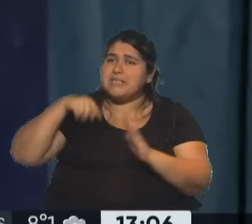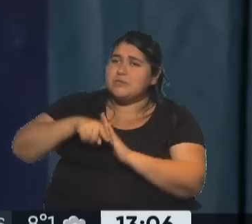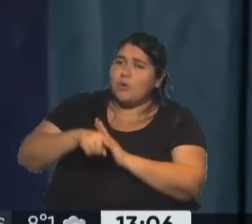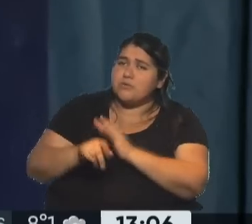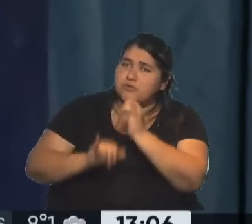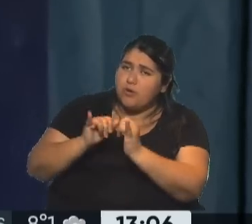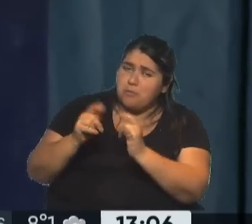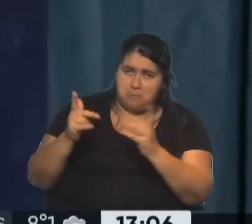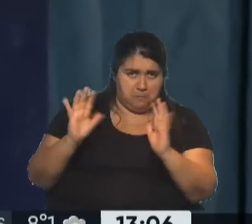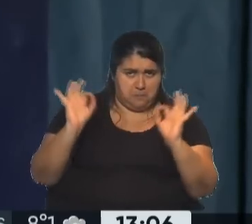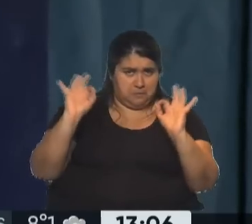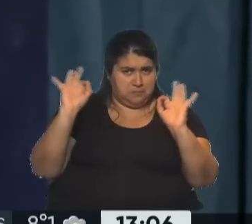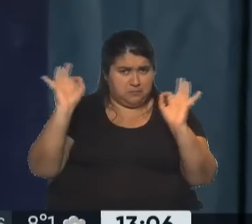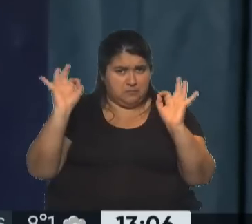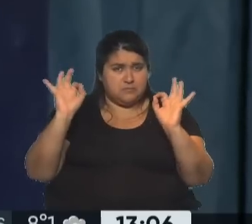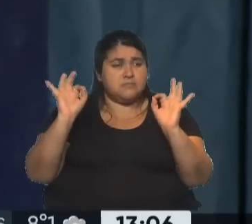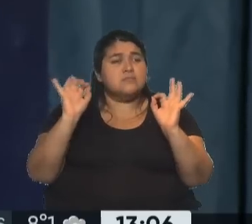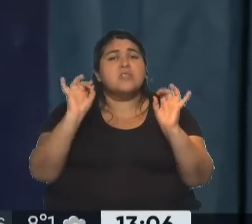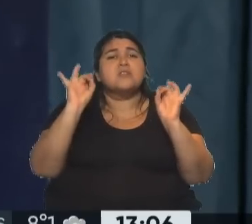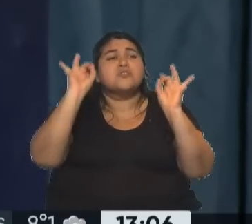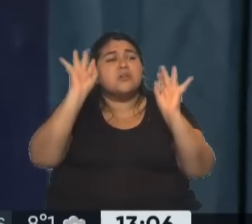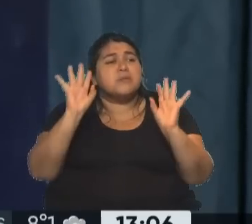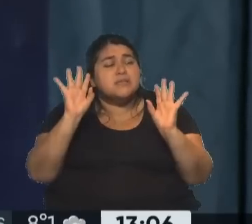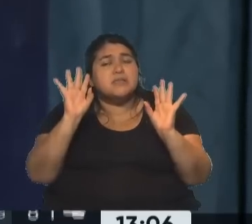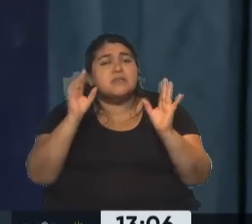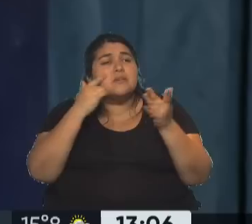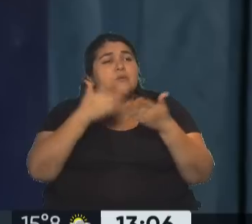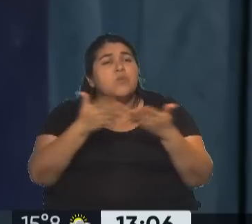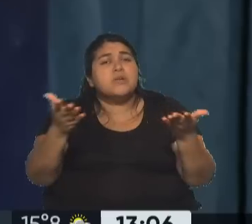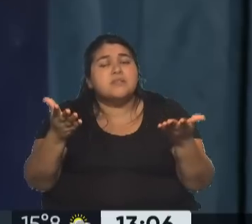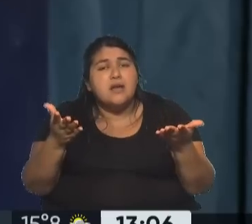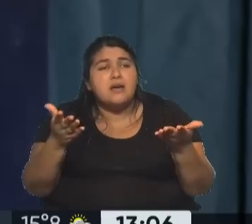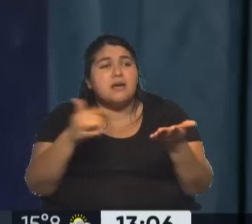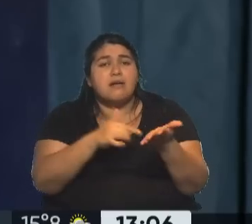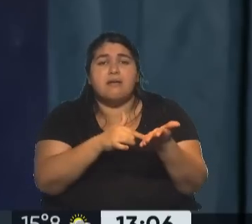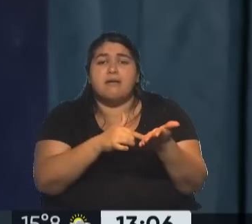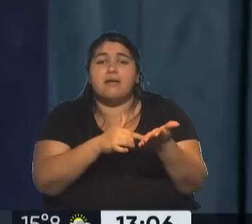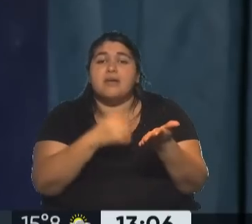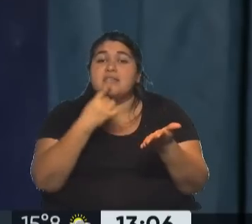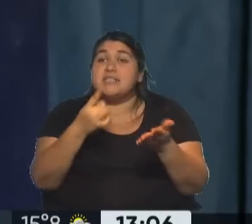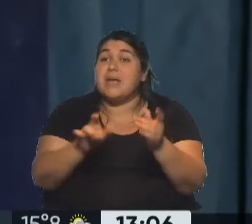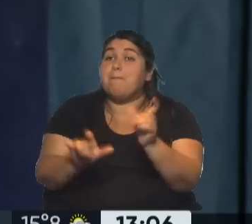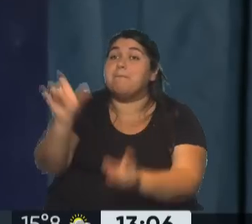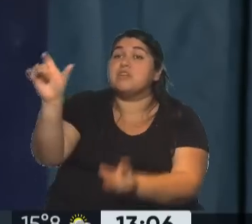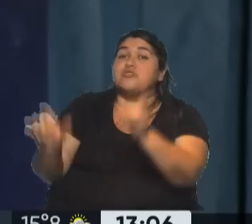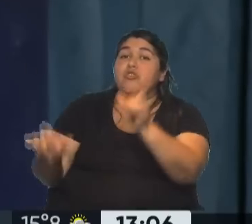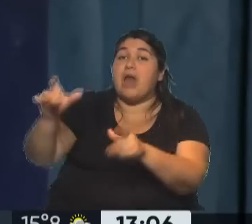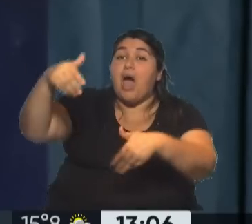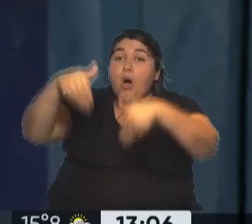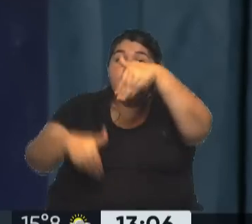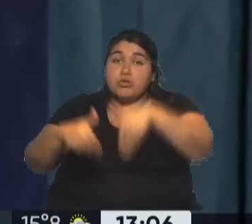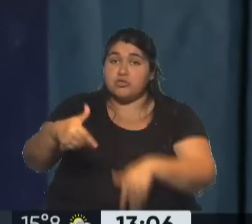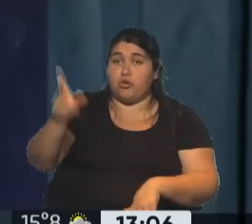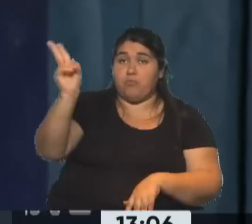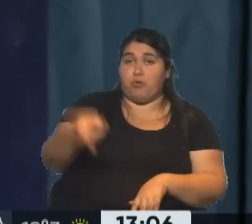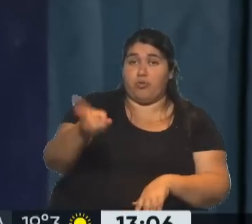Esa cautelar únicamente se limitó a decir que los tucumanos no podían votar. Es